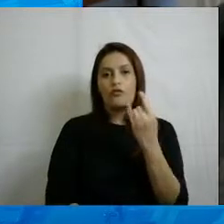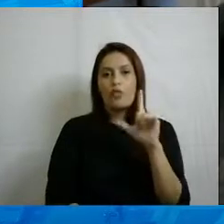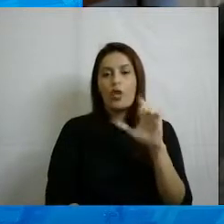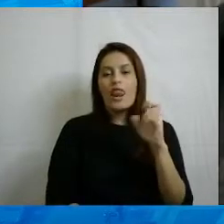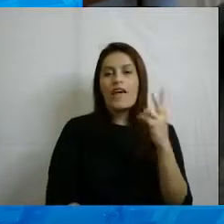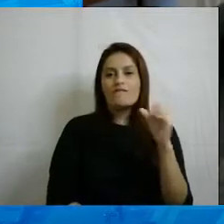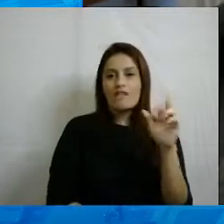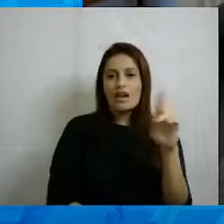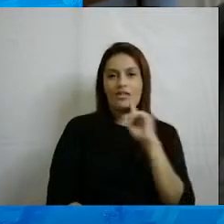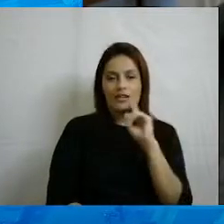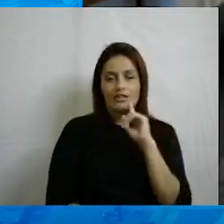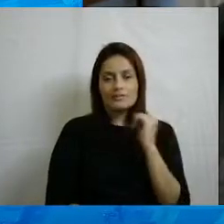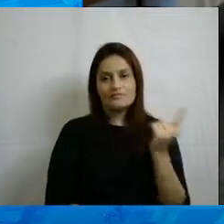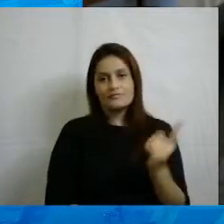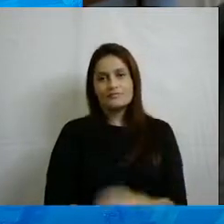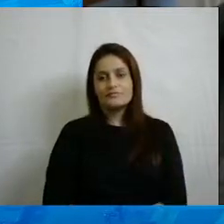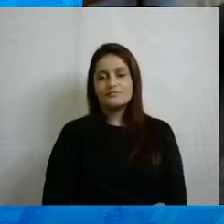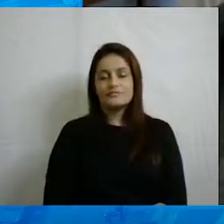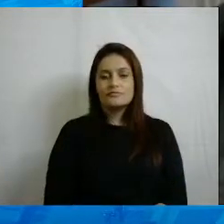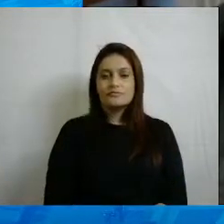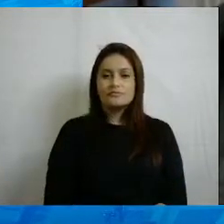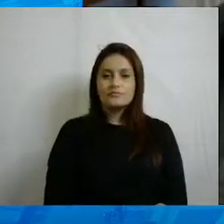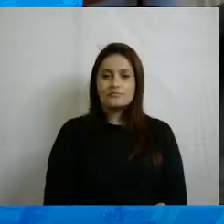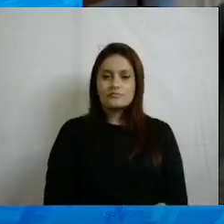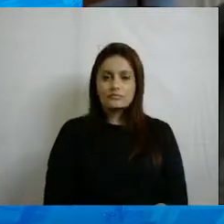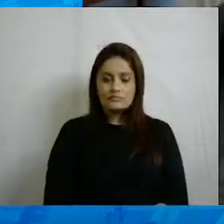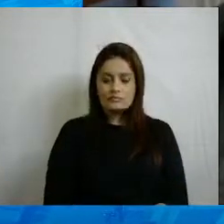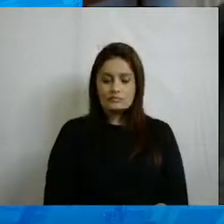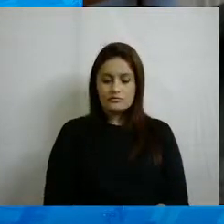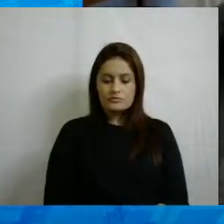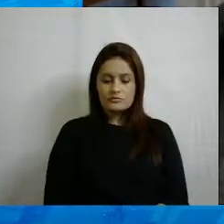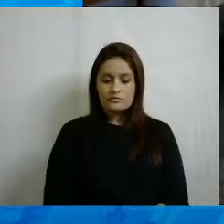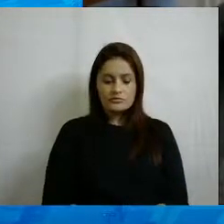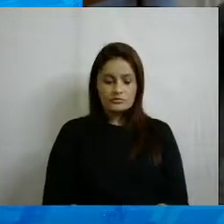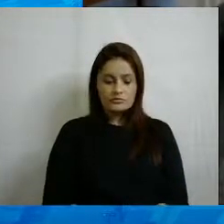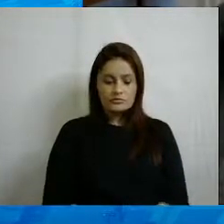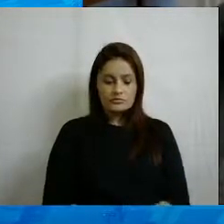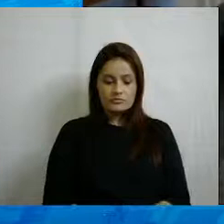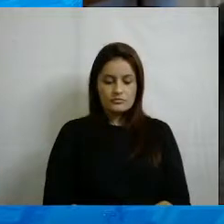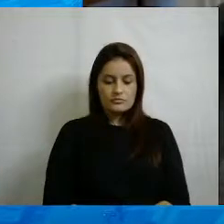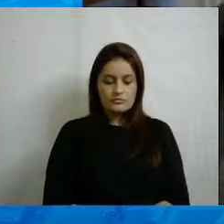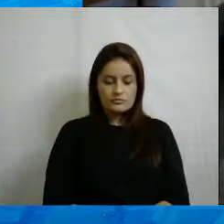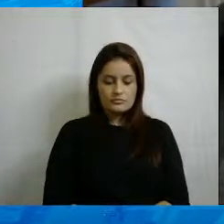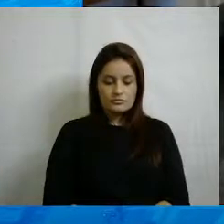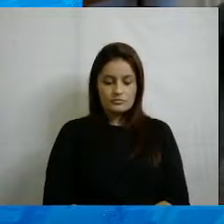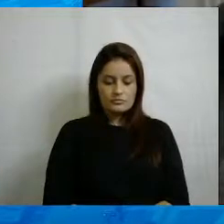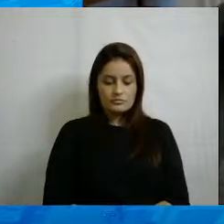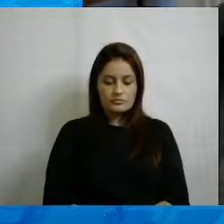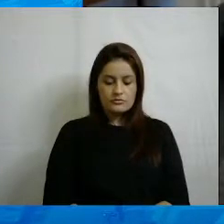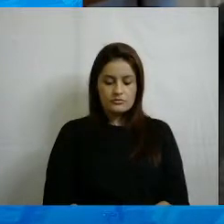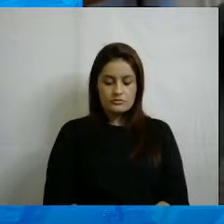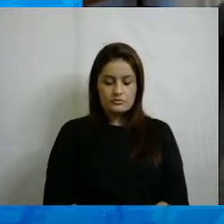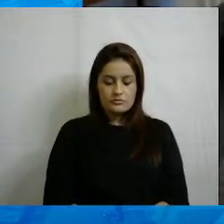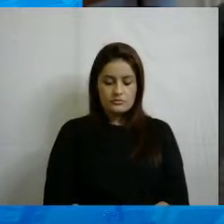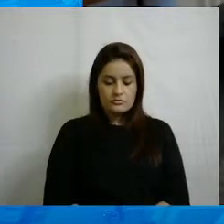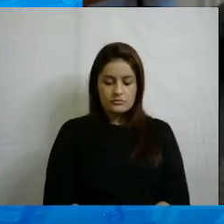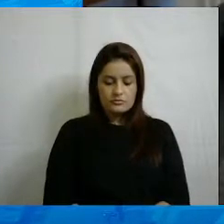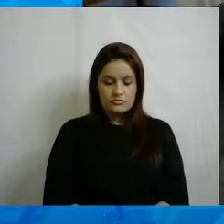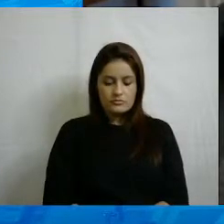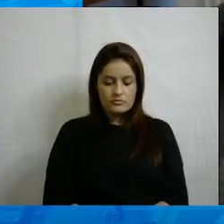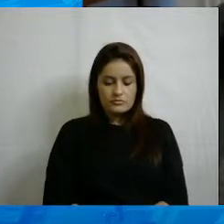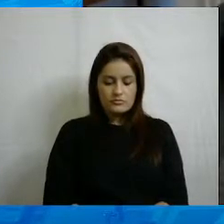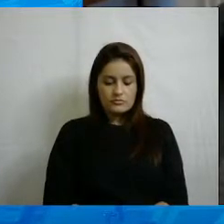ahí hay otro gran desafío que tiene que ver con el desarrollo económico de la comuna. En ningún caso